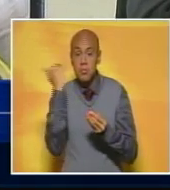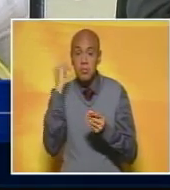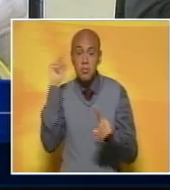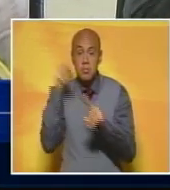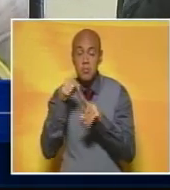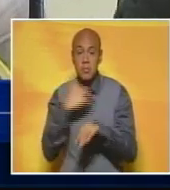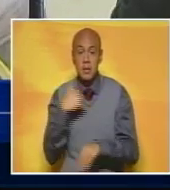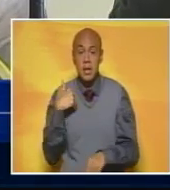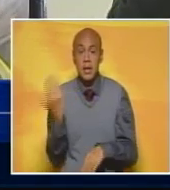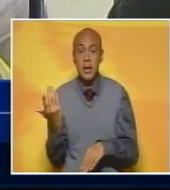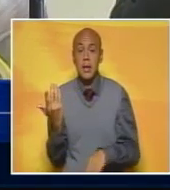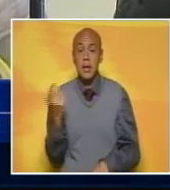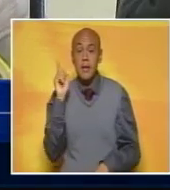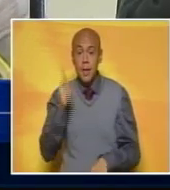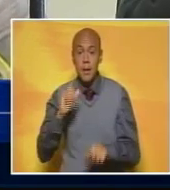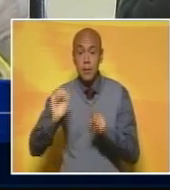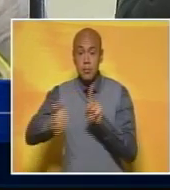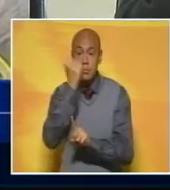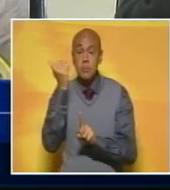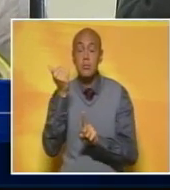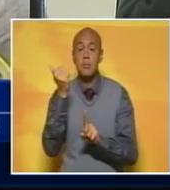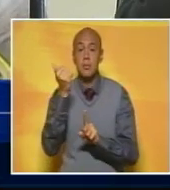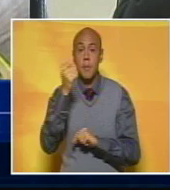y atropellan